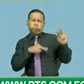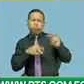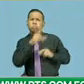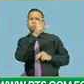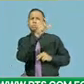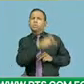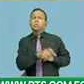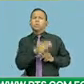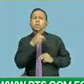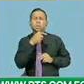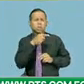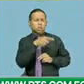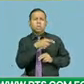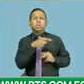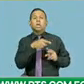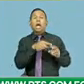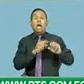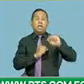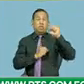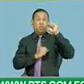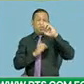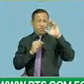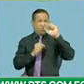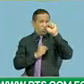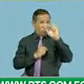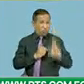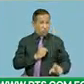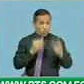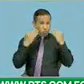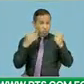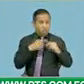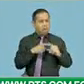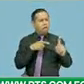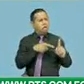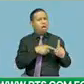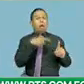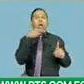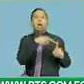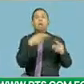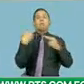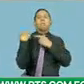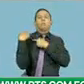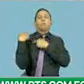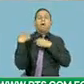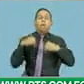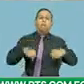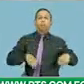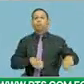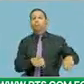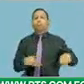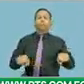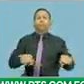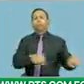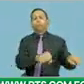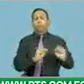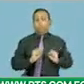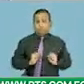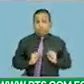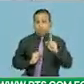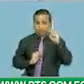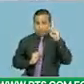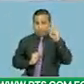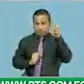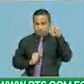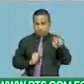en el sector del suburbio, quien habría sido la responsable de conducir la motocicleta en este evento delictivo. Inmediatamente